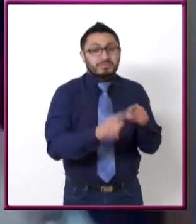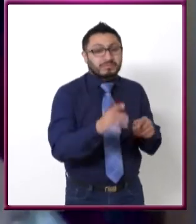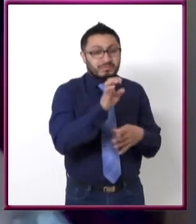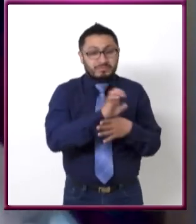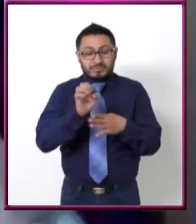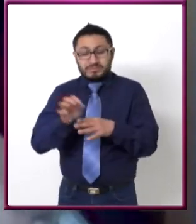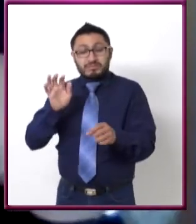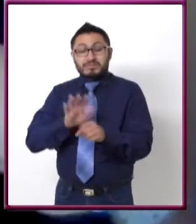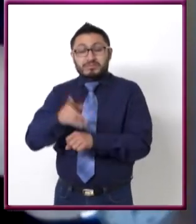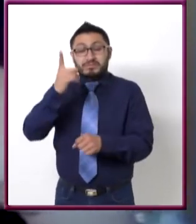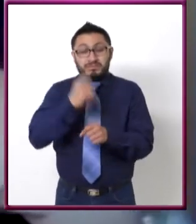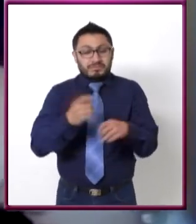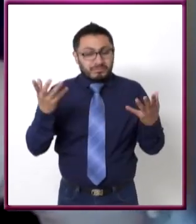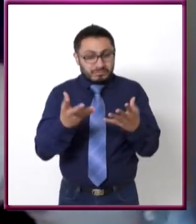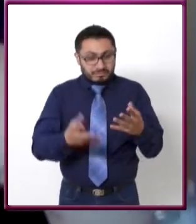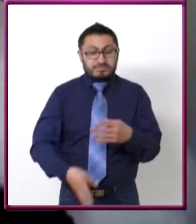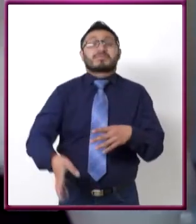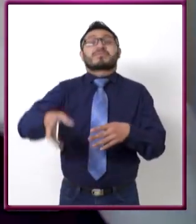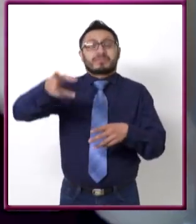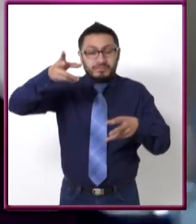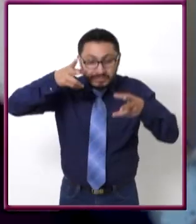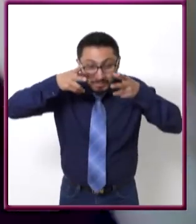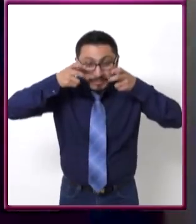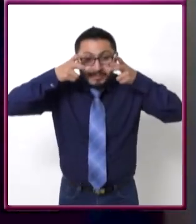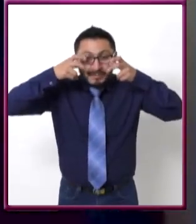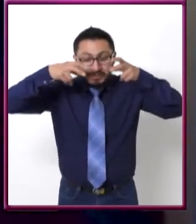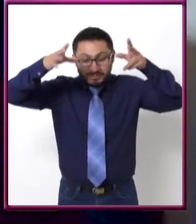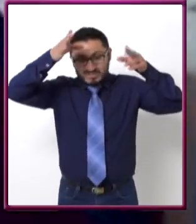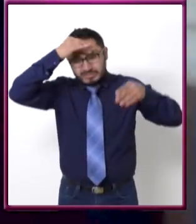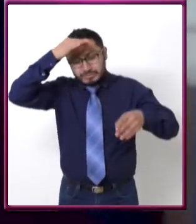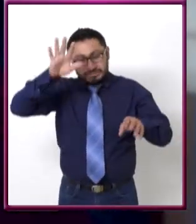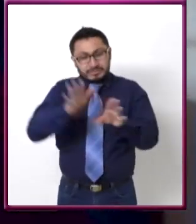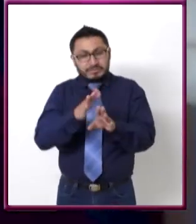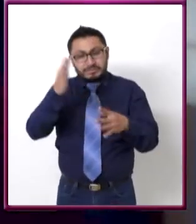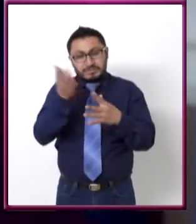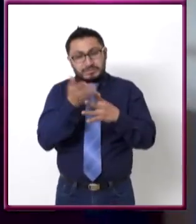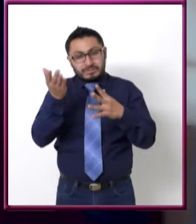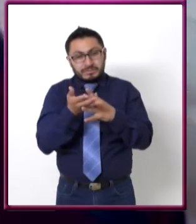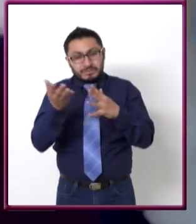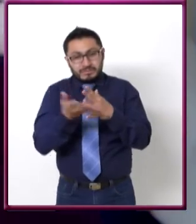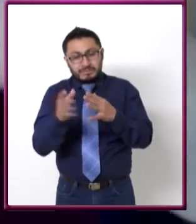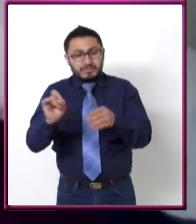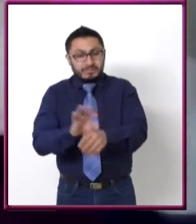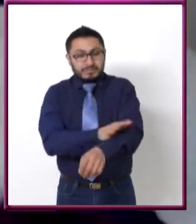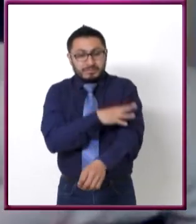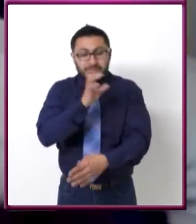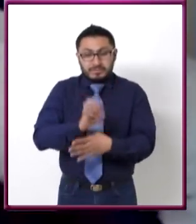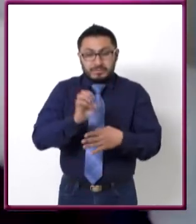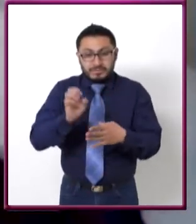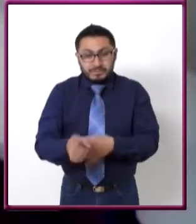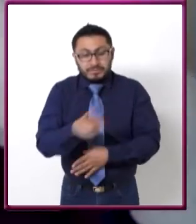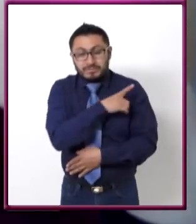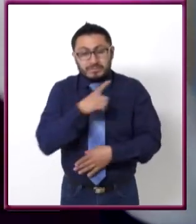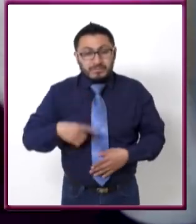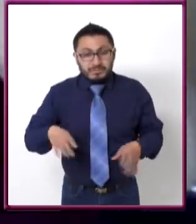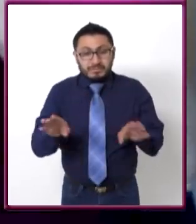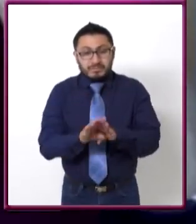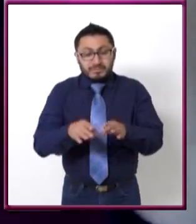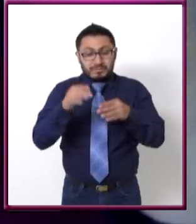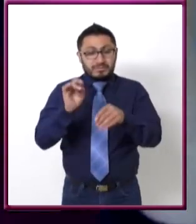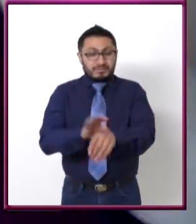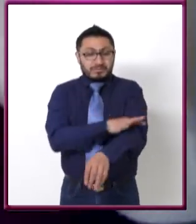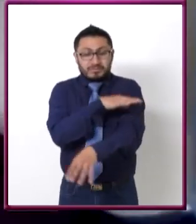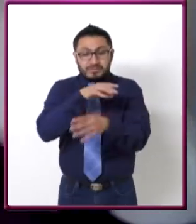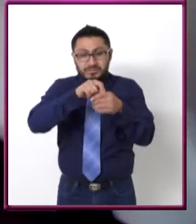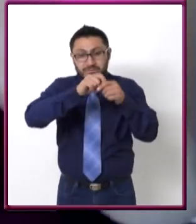que tenemos que hacer es aprender cómo se desglosan las emociones. Entonces, para eso tenemos que